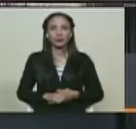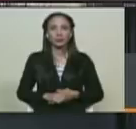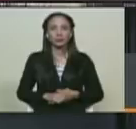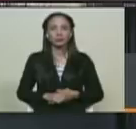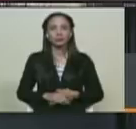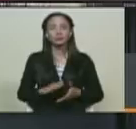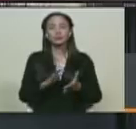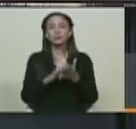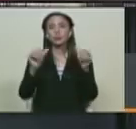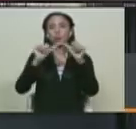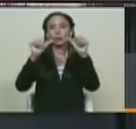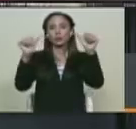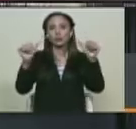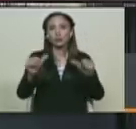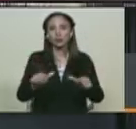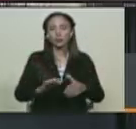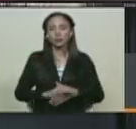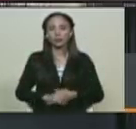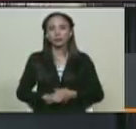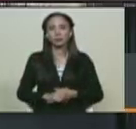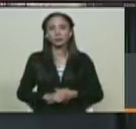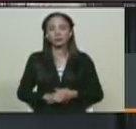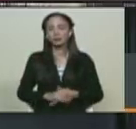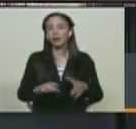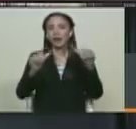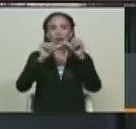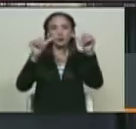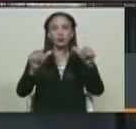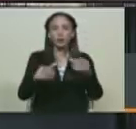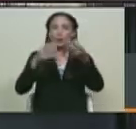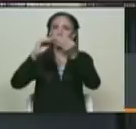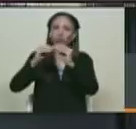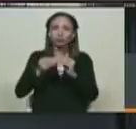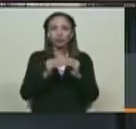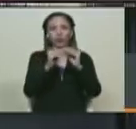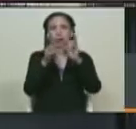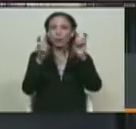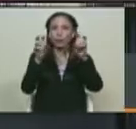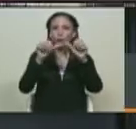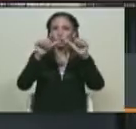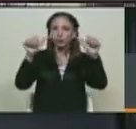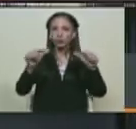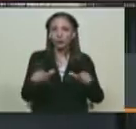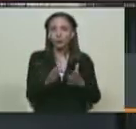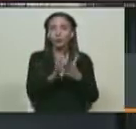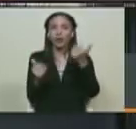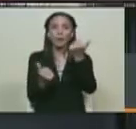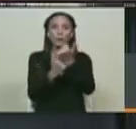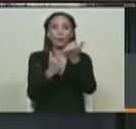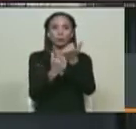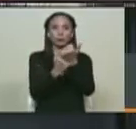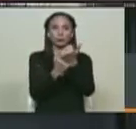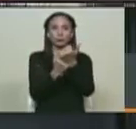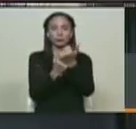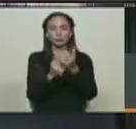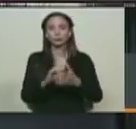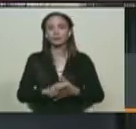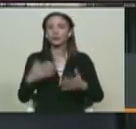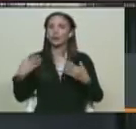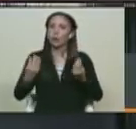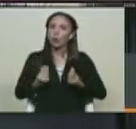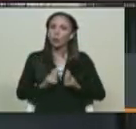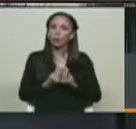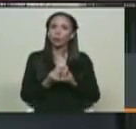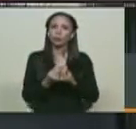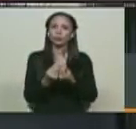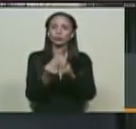es un sistema que vamos instalando de respaldo, de